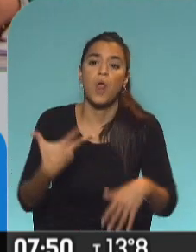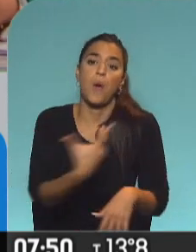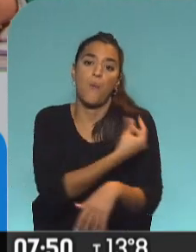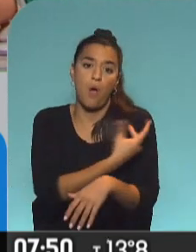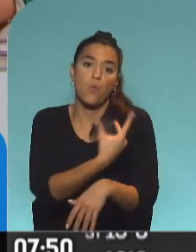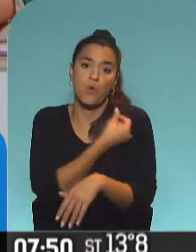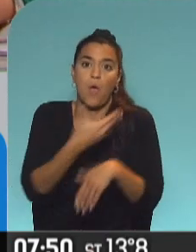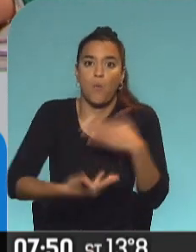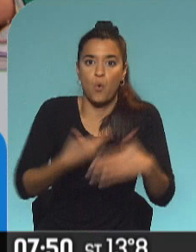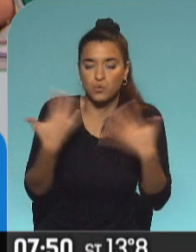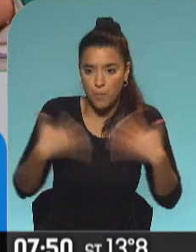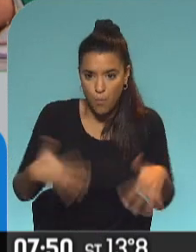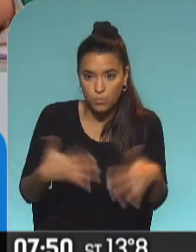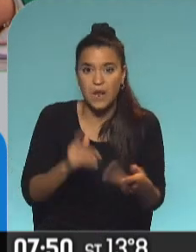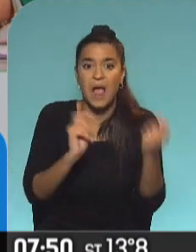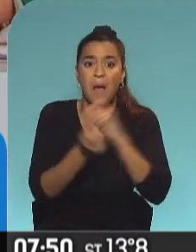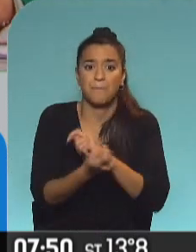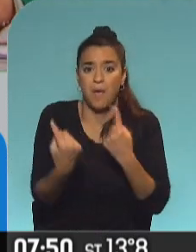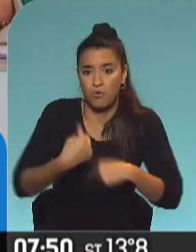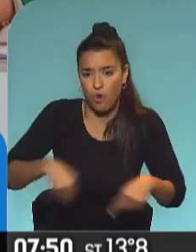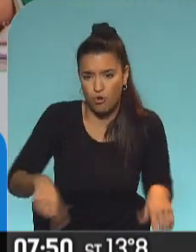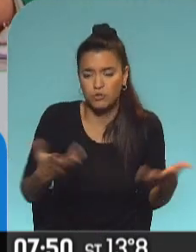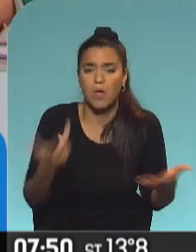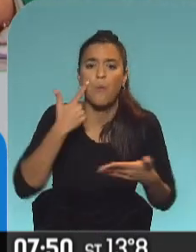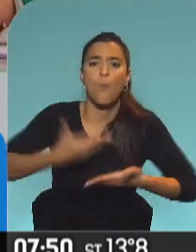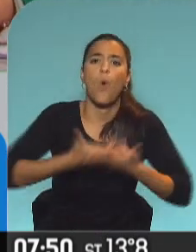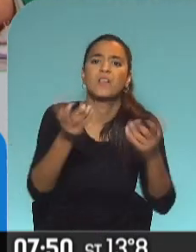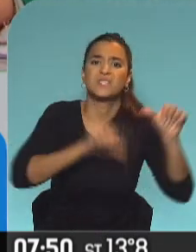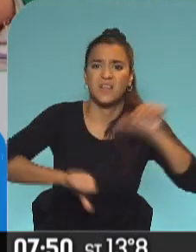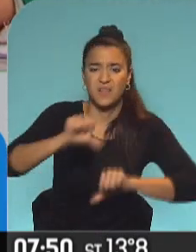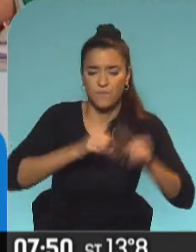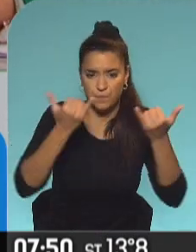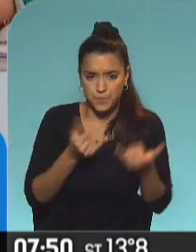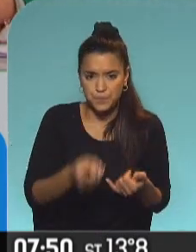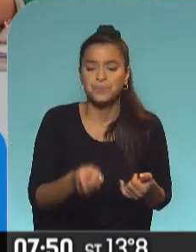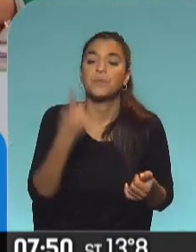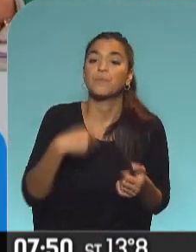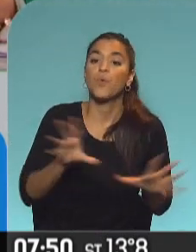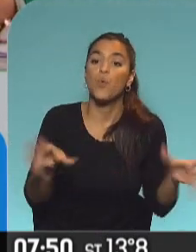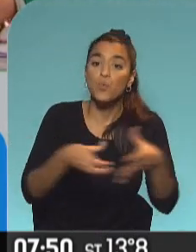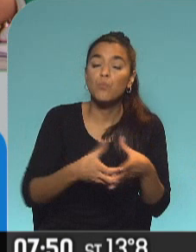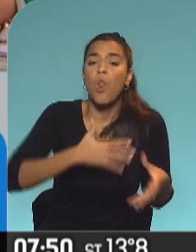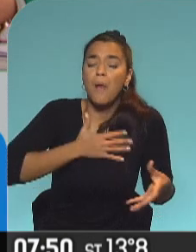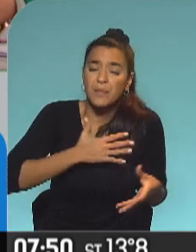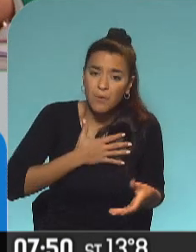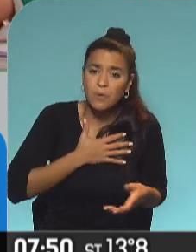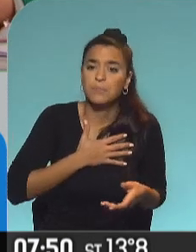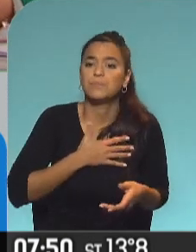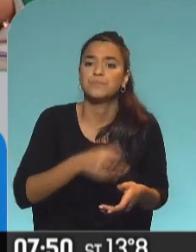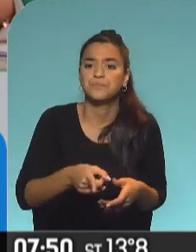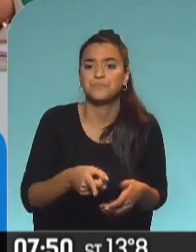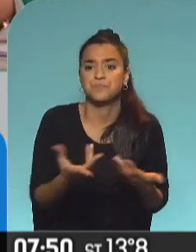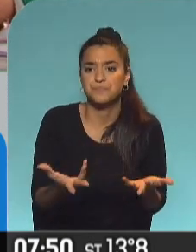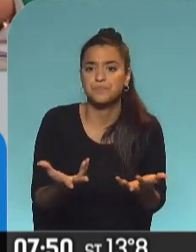¿no es cierto? Claro que sí. Han cambiado las cosas, hay demostraciones científicas. Sin embargo, estos grupos lamentablemente tienen